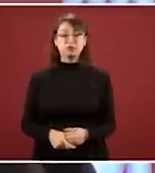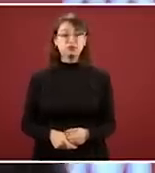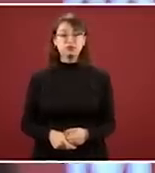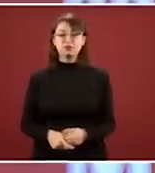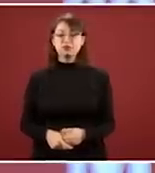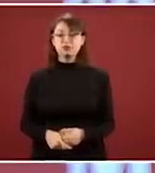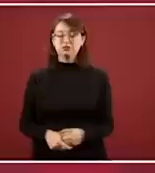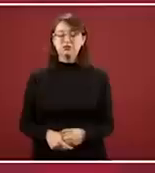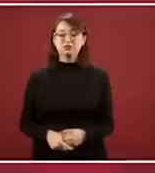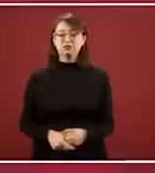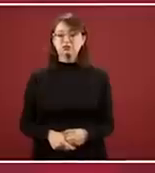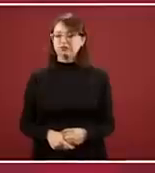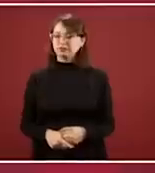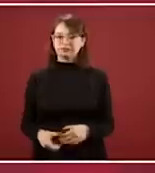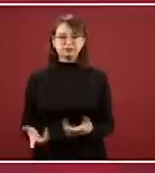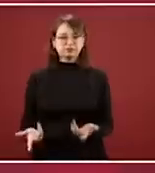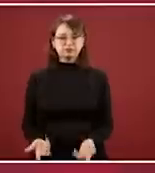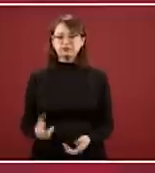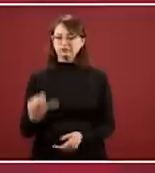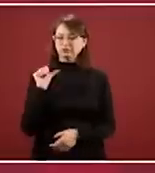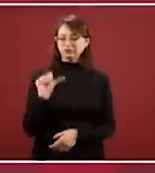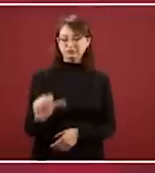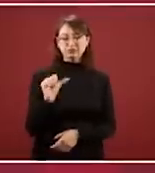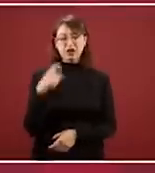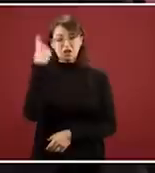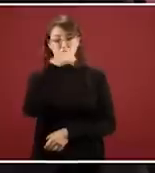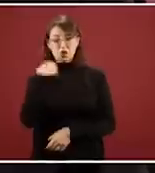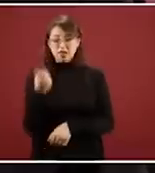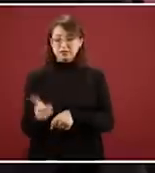Es todo el tiempo, 16 horas diarias.